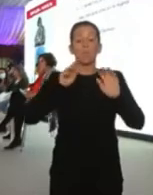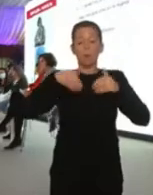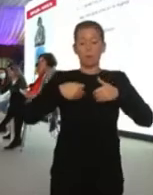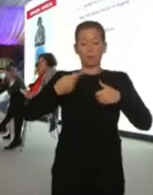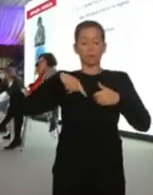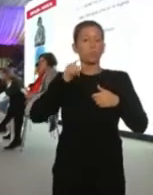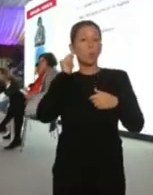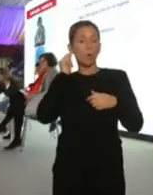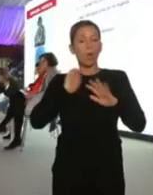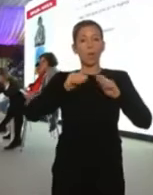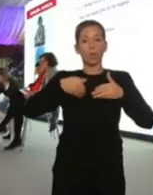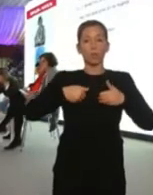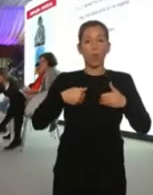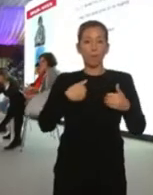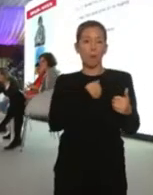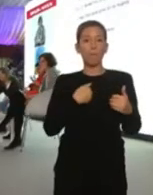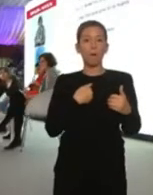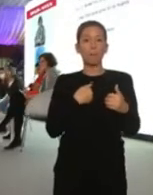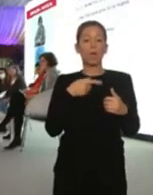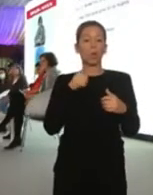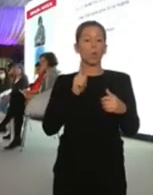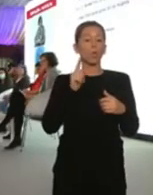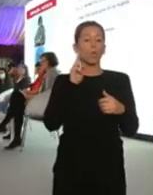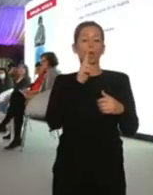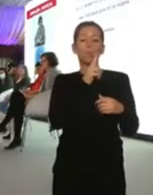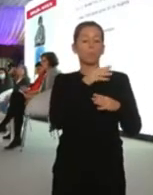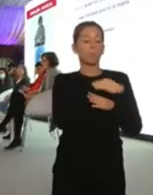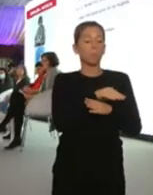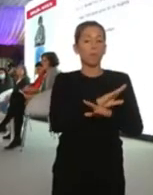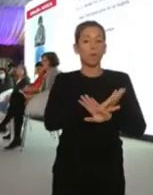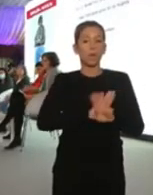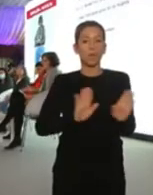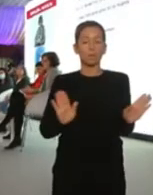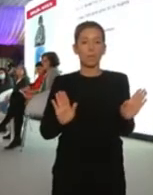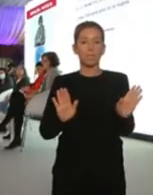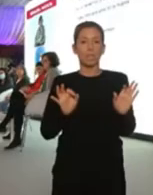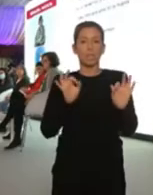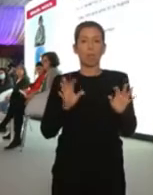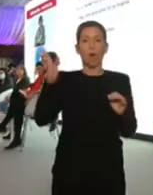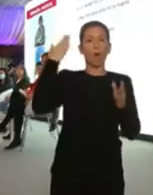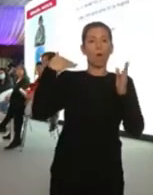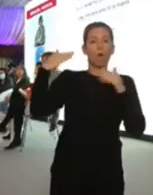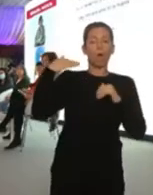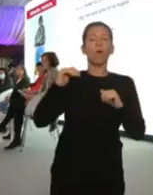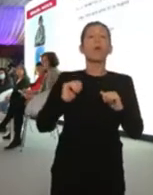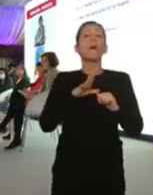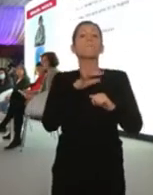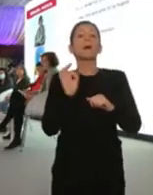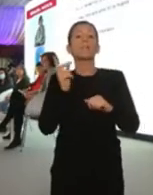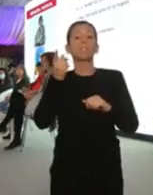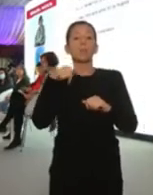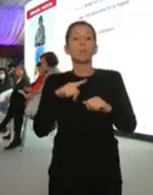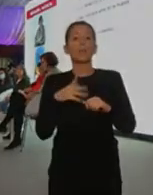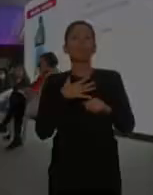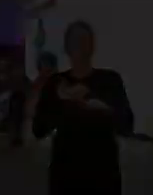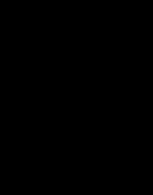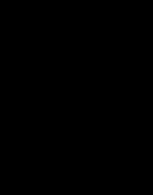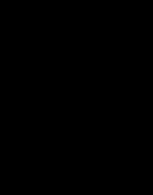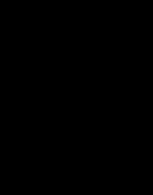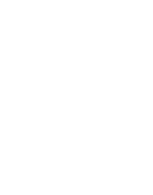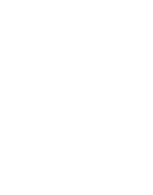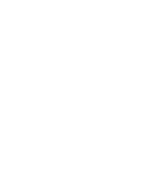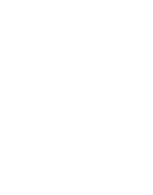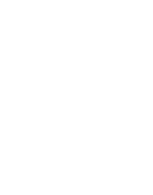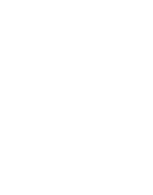exclusivo de la maternidad como nuestra esencia y el poder expropiar esa capacidad.